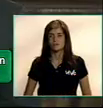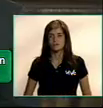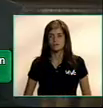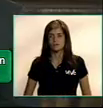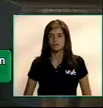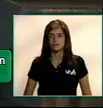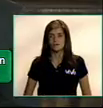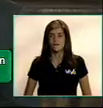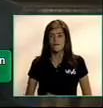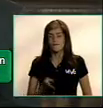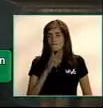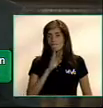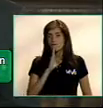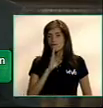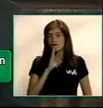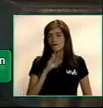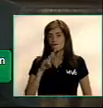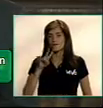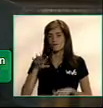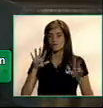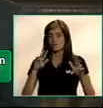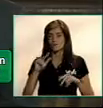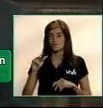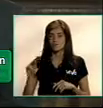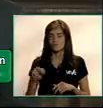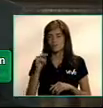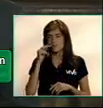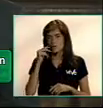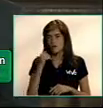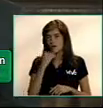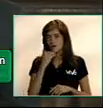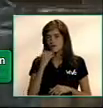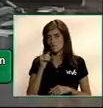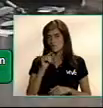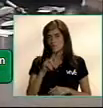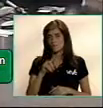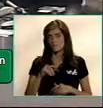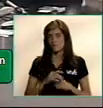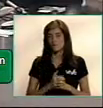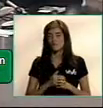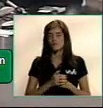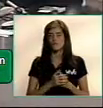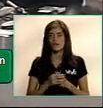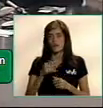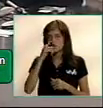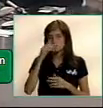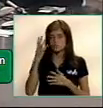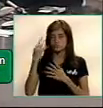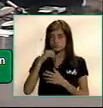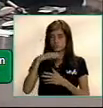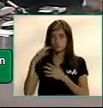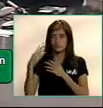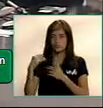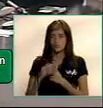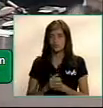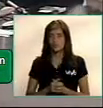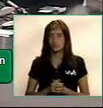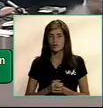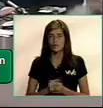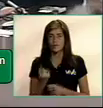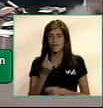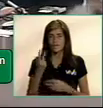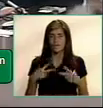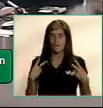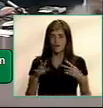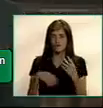Sabaneta de Barinas, 28 de julio de 1954 nació. Esa primera vida le duró hasta